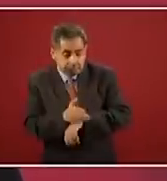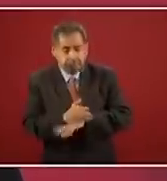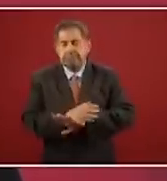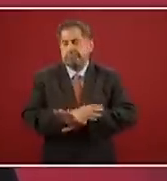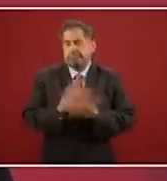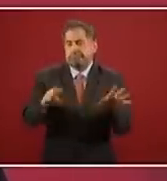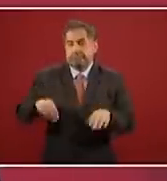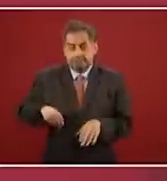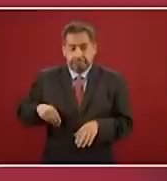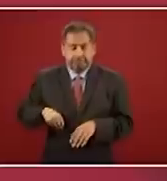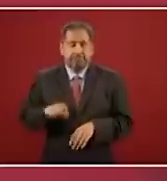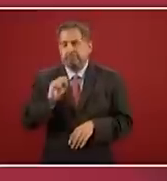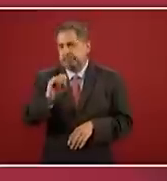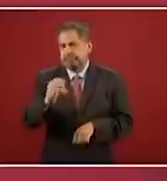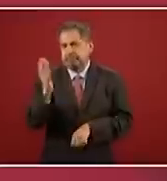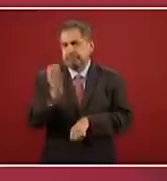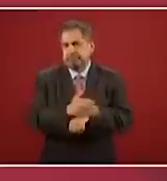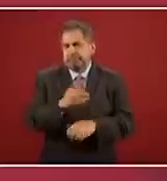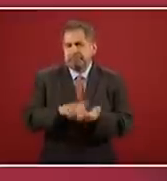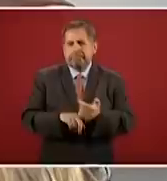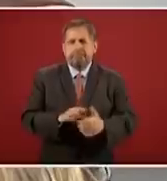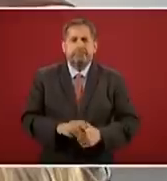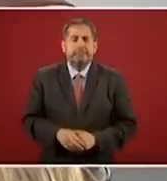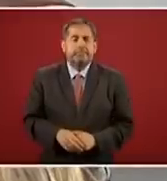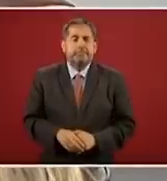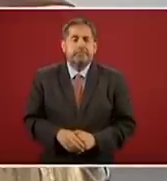de que se acrediten las imputaciones que estamos formulando.